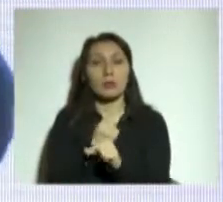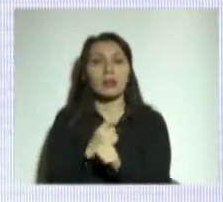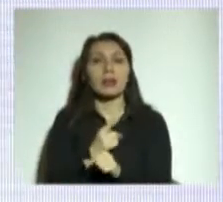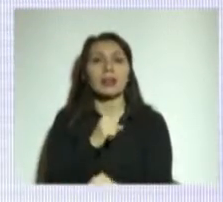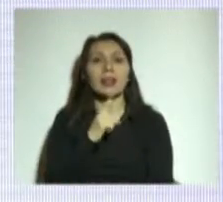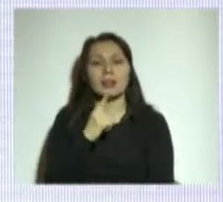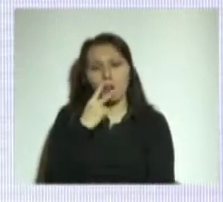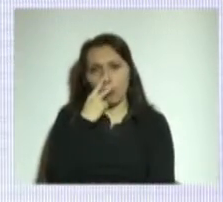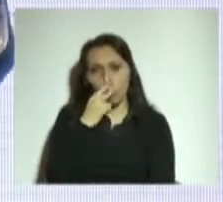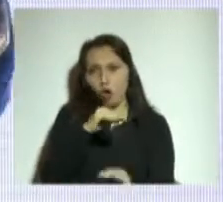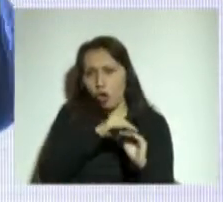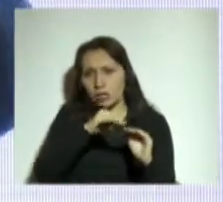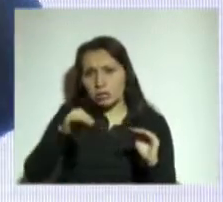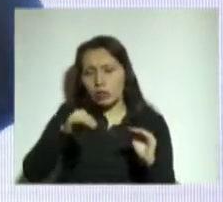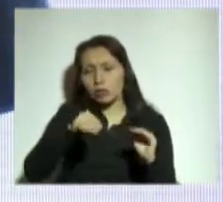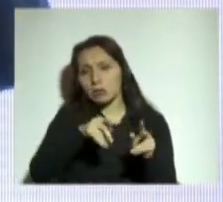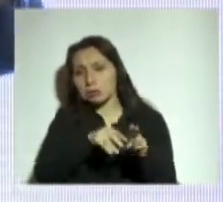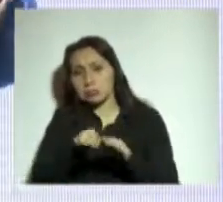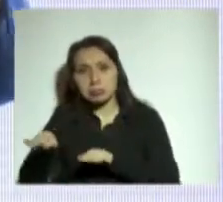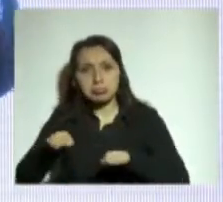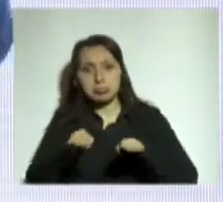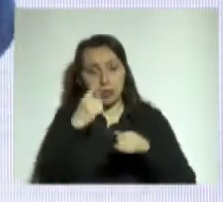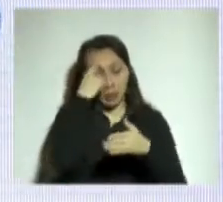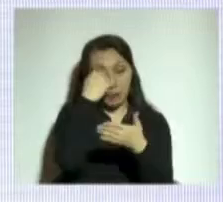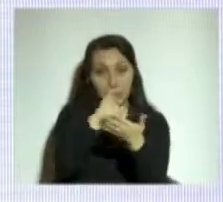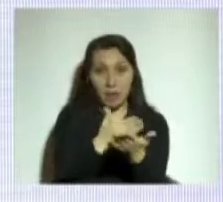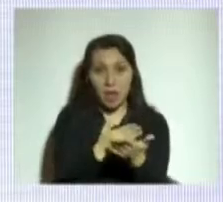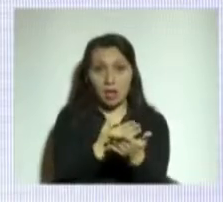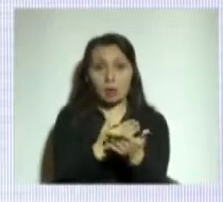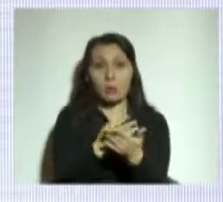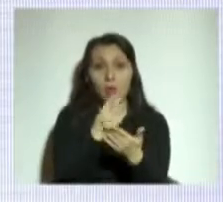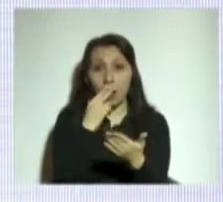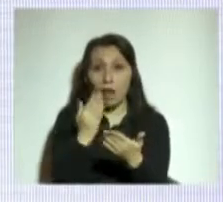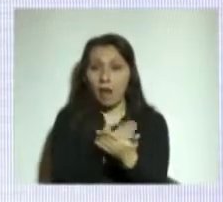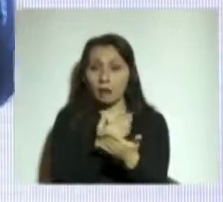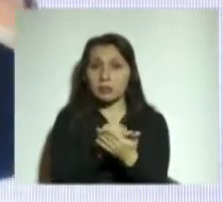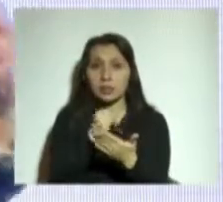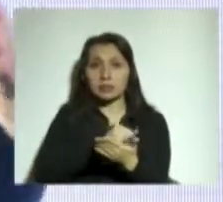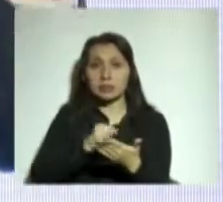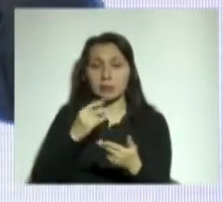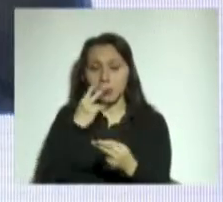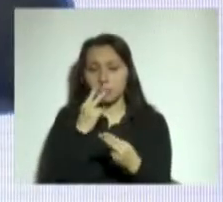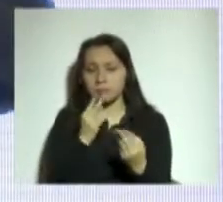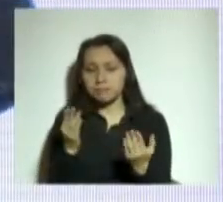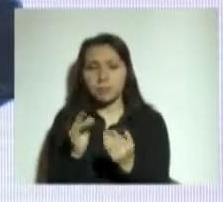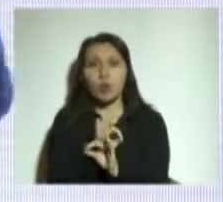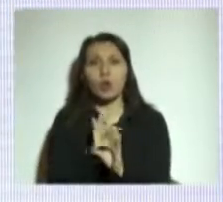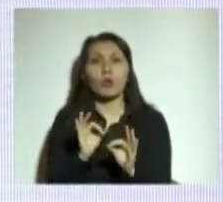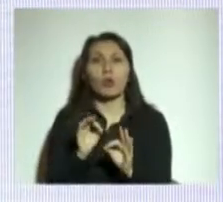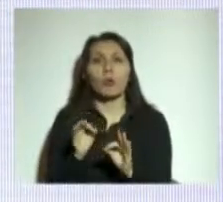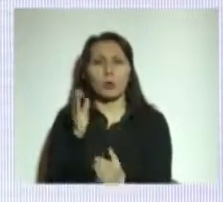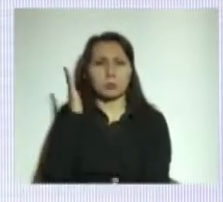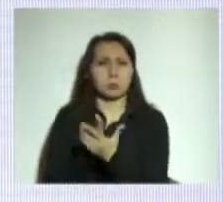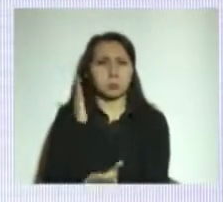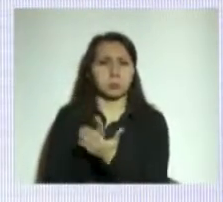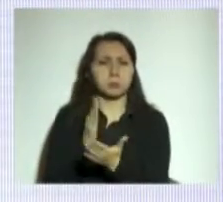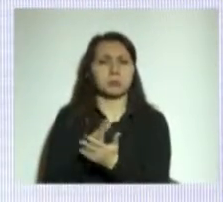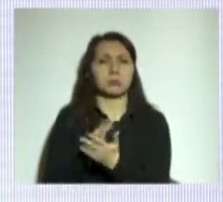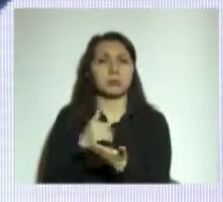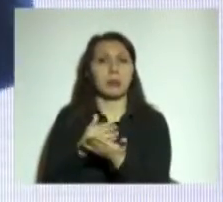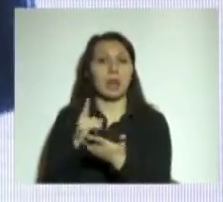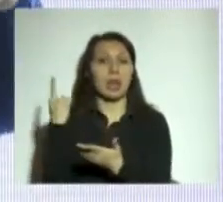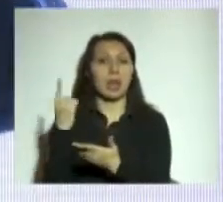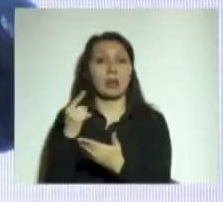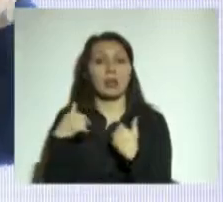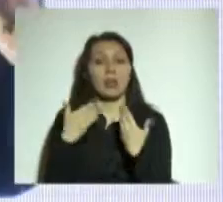de horizonte deslizante, es decir, que haces unas planificaciones que cada revisas permanentemente. No es como una cuestión rígida, como un plan general,